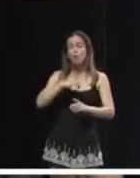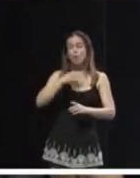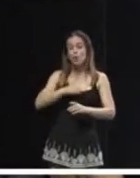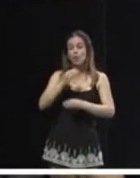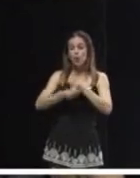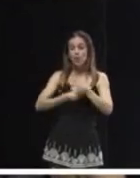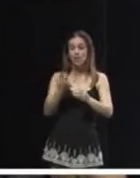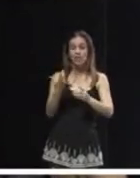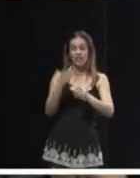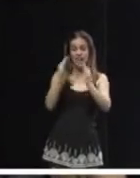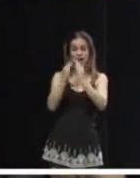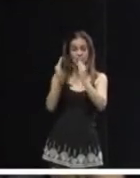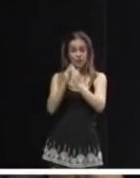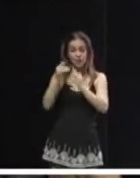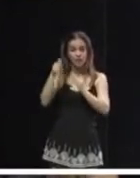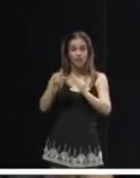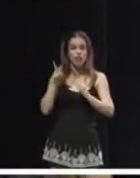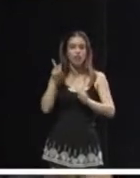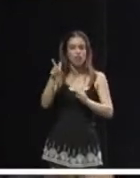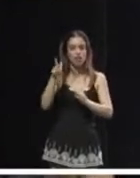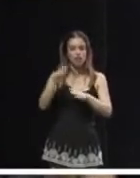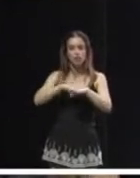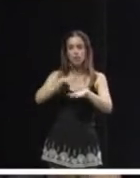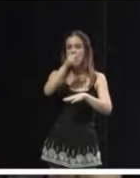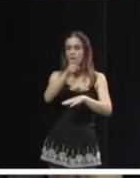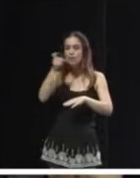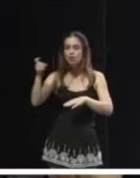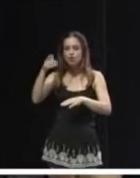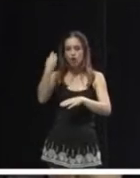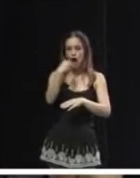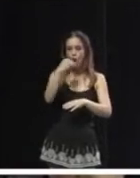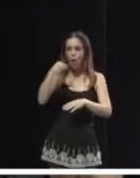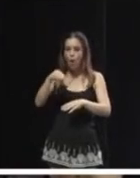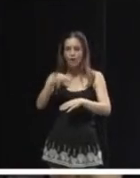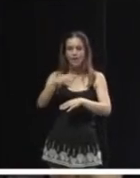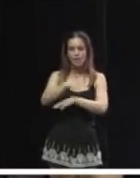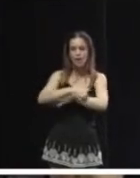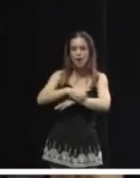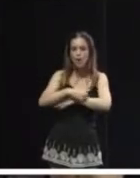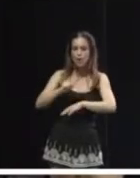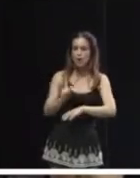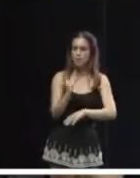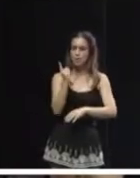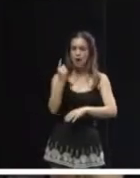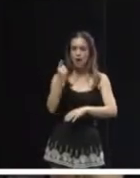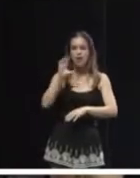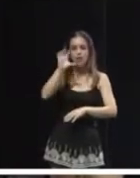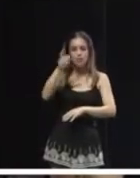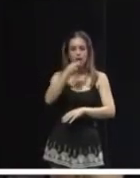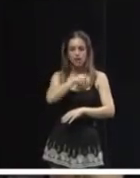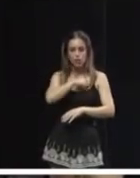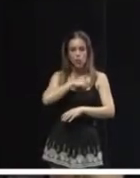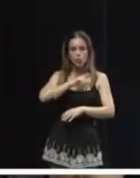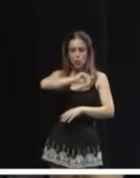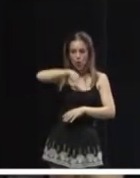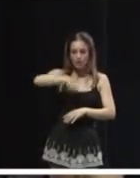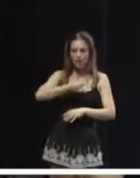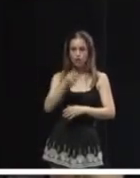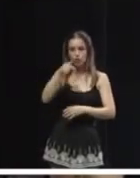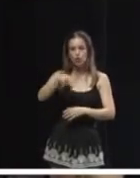y se convierta realmente en un derecho para las personas jóvenes y para la gente más desfavorecida de nuestro país, porque podemos conseguir un estado